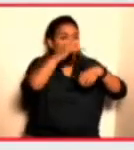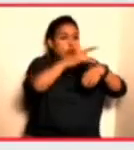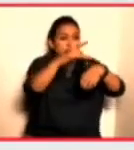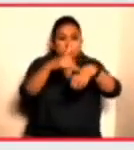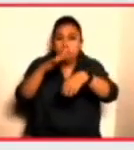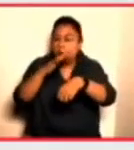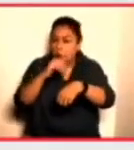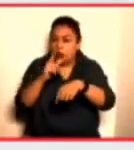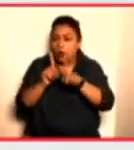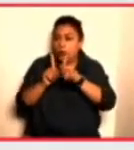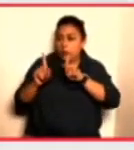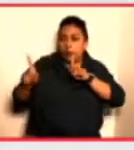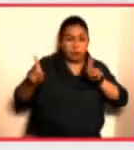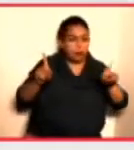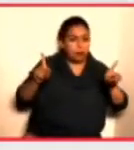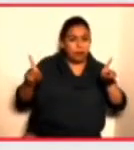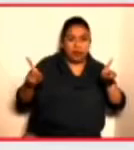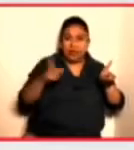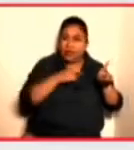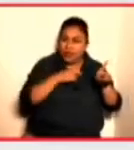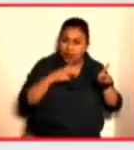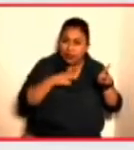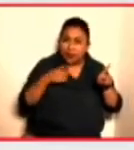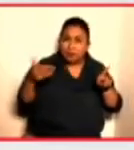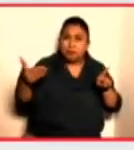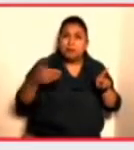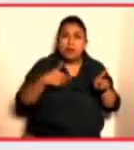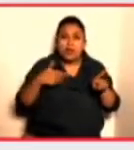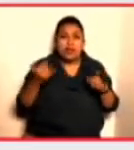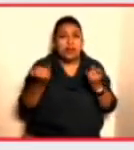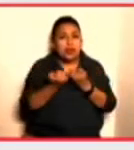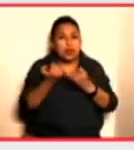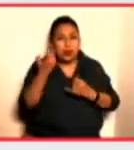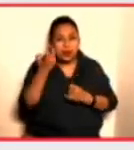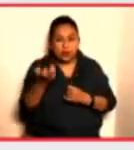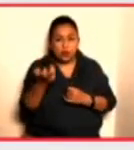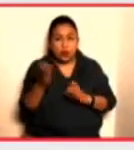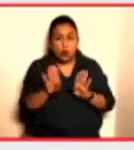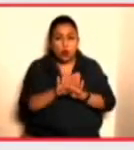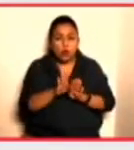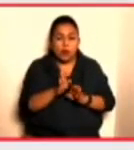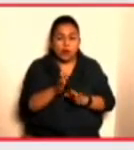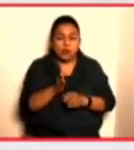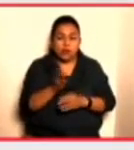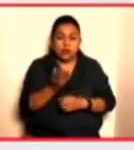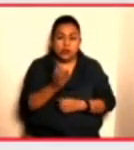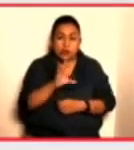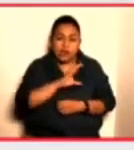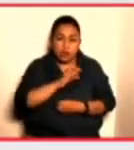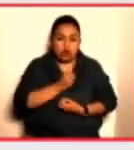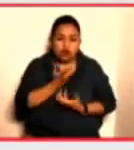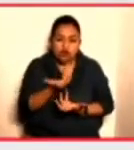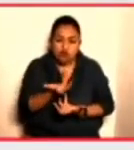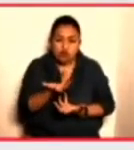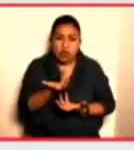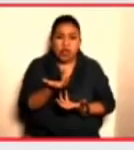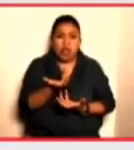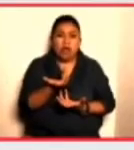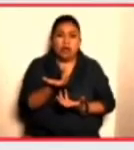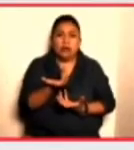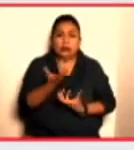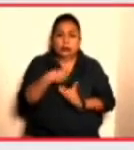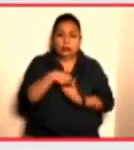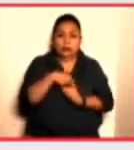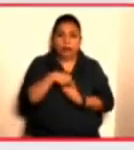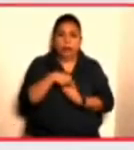mantener distancia, pide un poco también eso, como que uno se guarde los afectos y la manifestación de los mismos. Entonces hay una especie